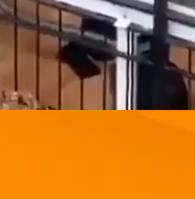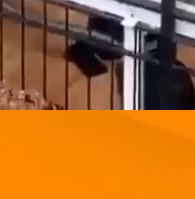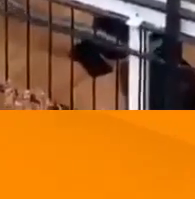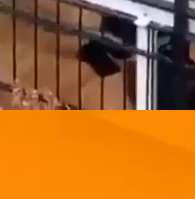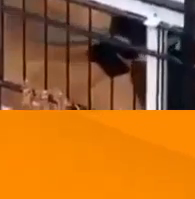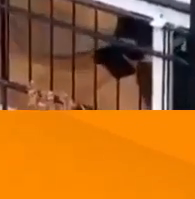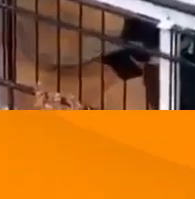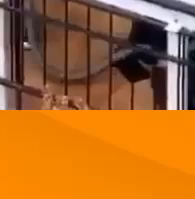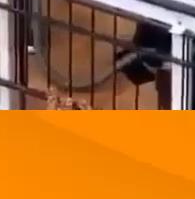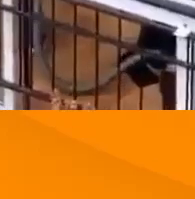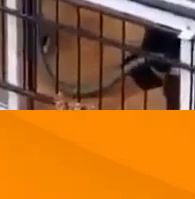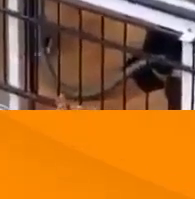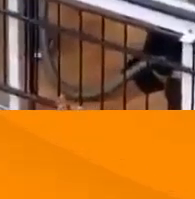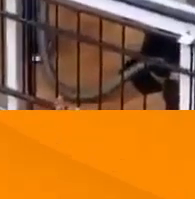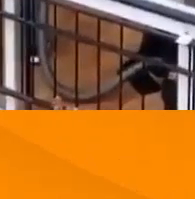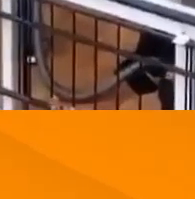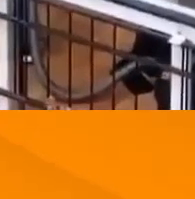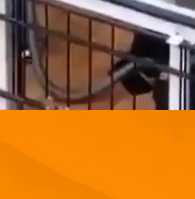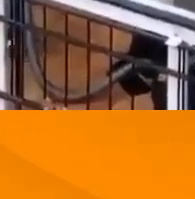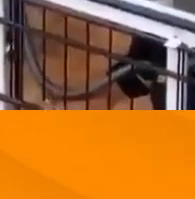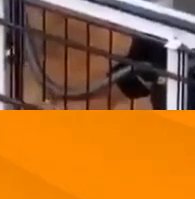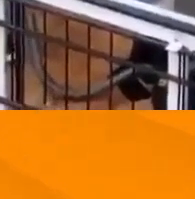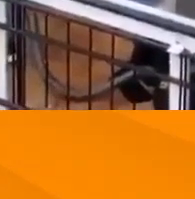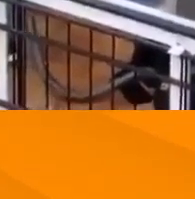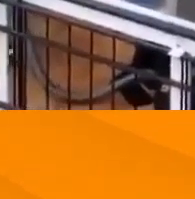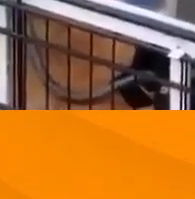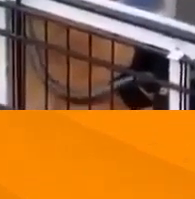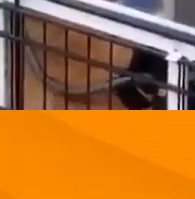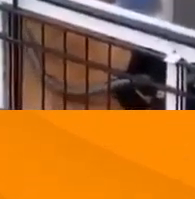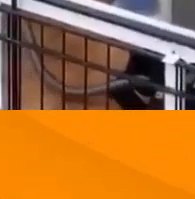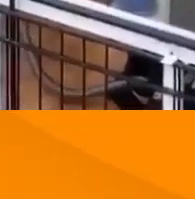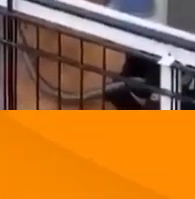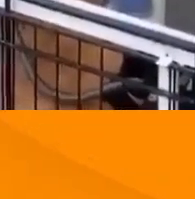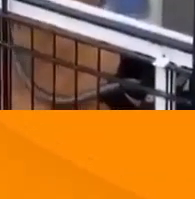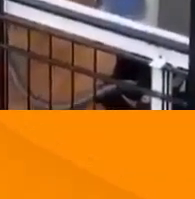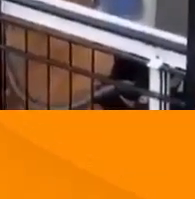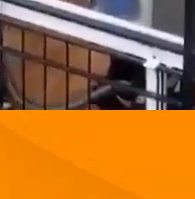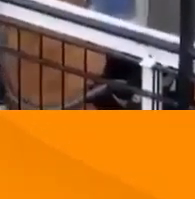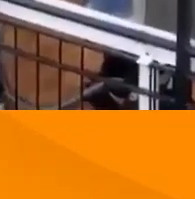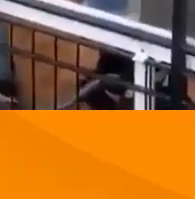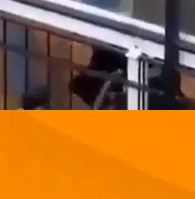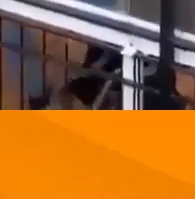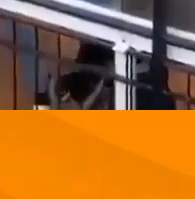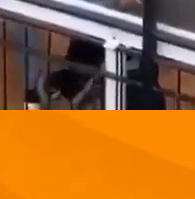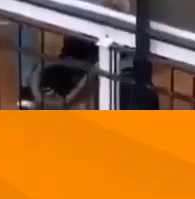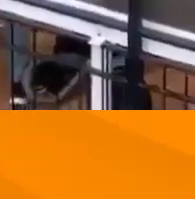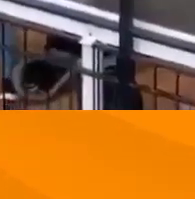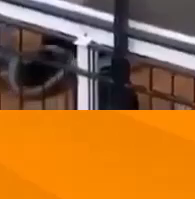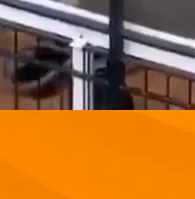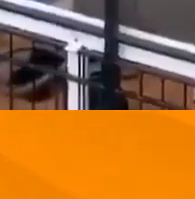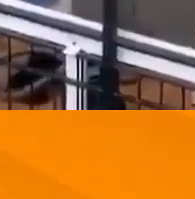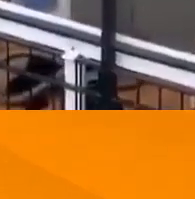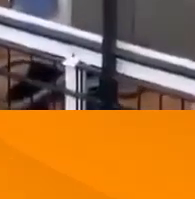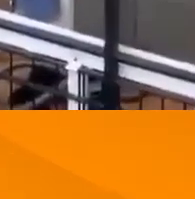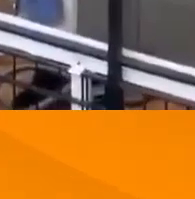Muy bien, con Haciendo. este mensaje positivo nos despedimos. A todos y a todas, felicidades y mañana nos encontramos con